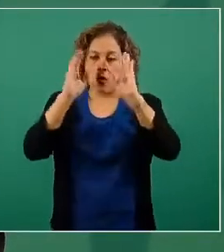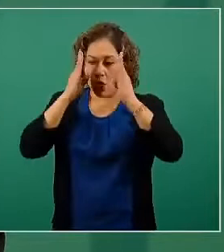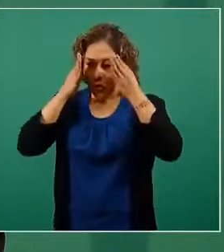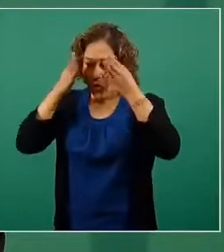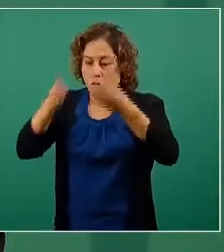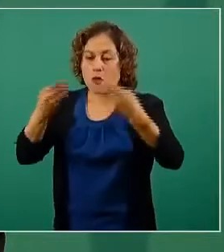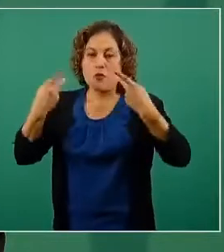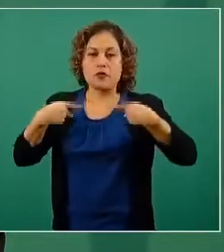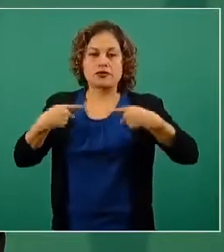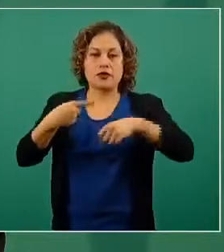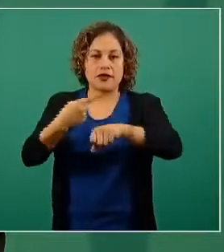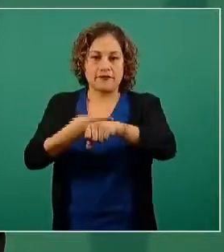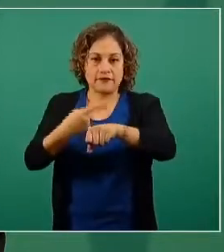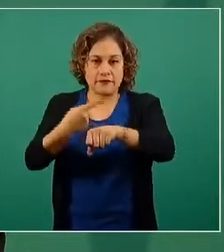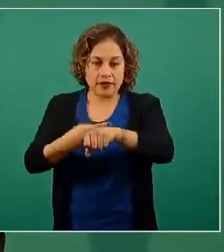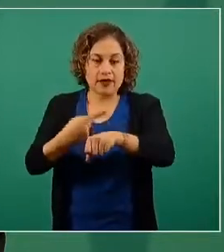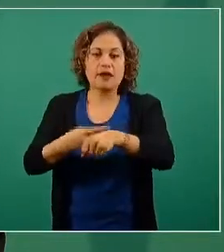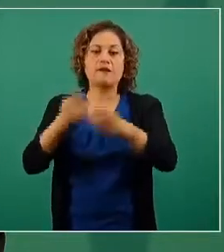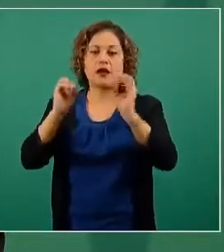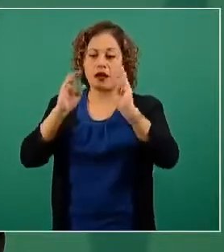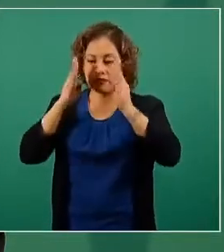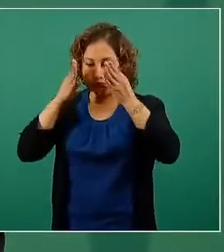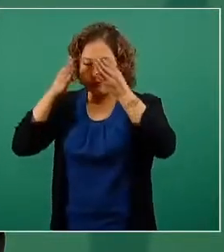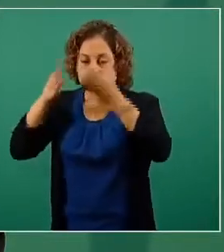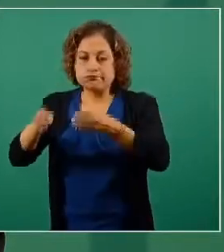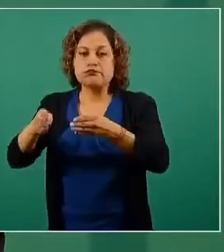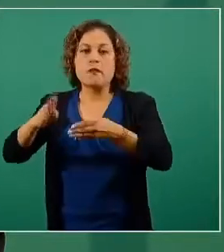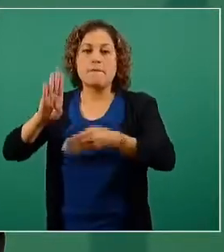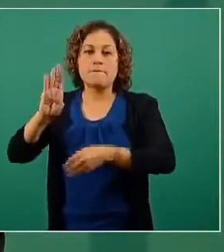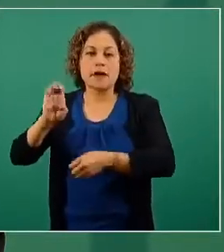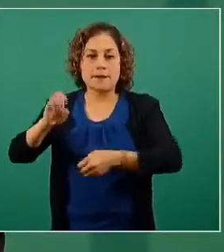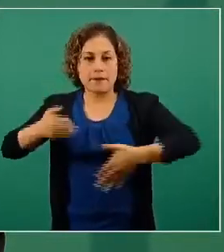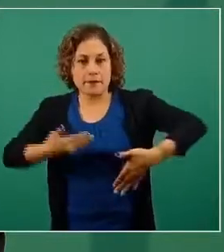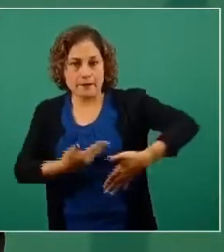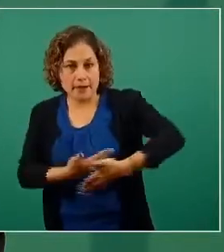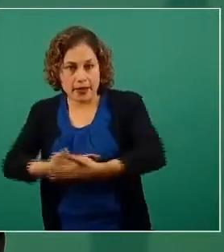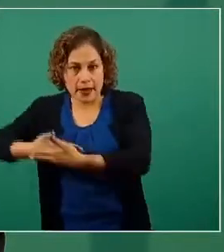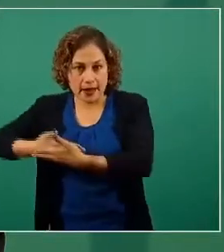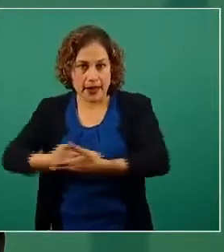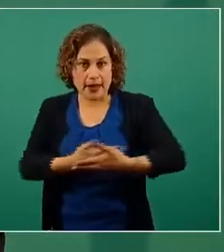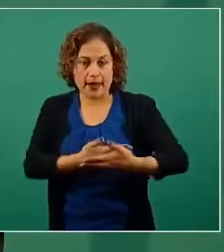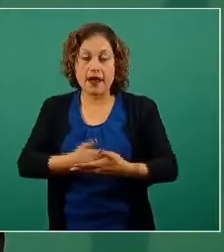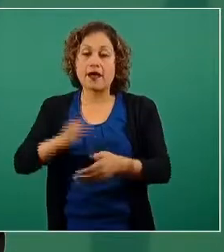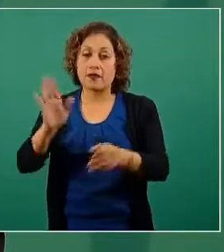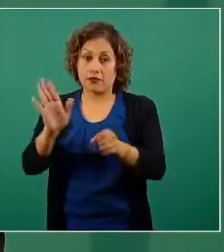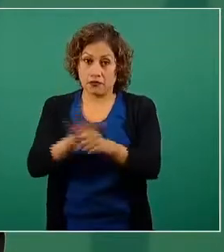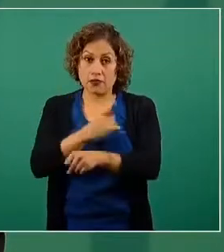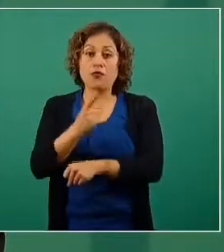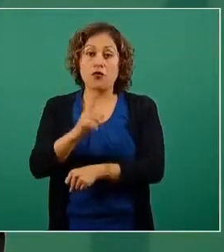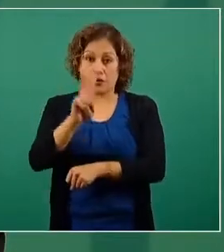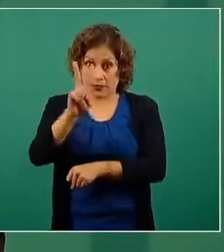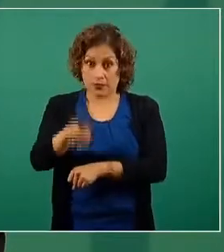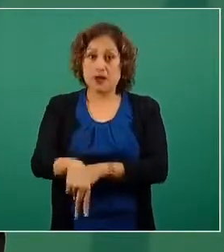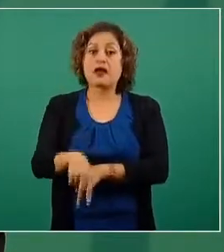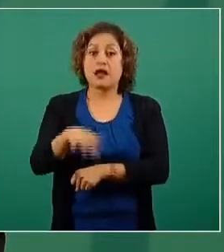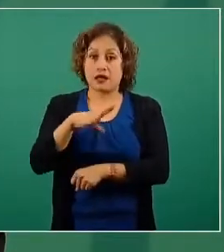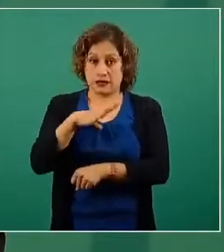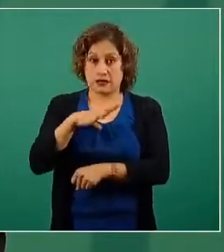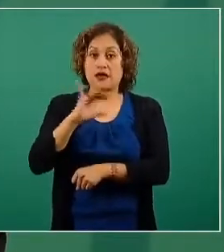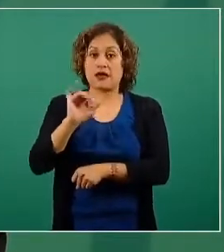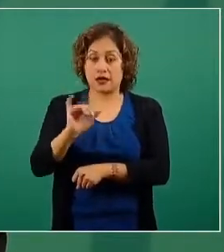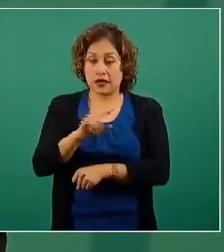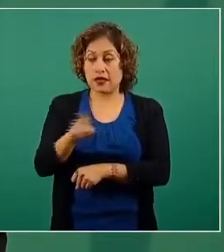intensivos, ¿no? Unidad de cuidados intensivos neonatales, incluso porque tenemos recién nacidos también desafortunadamente